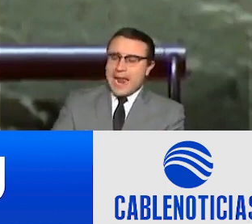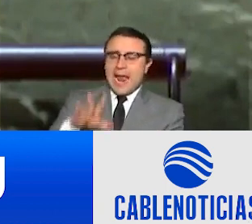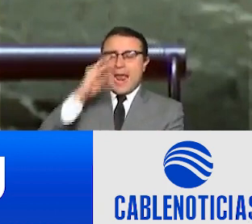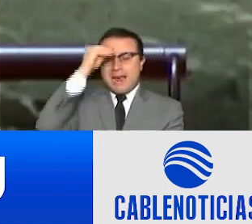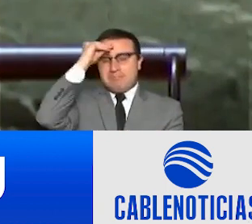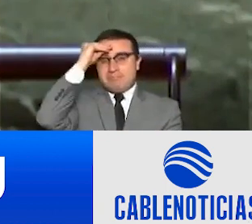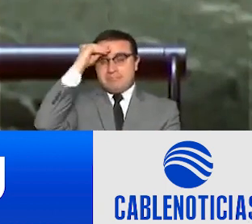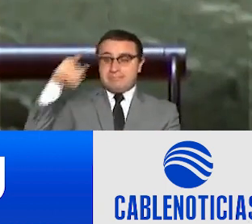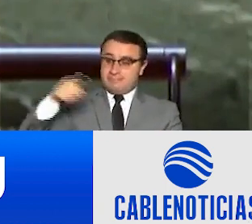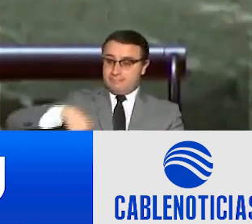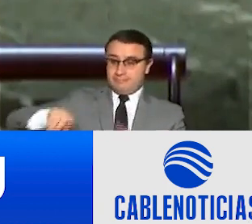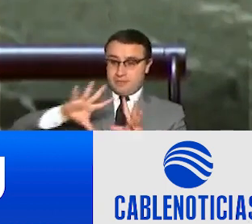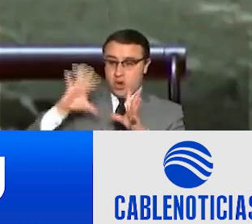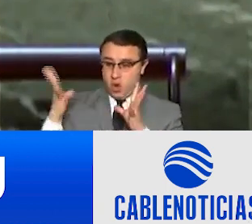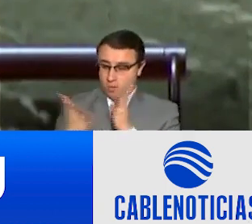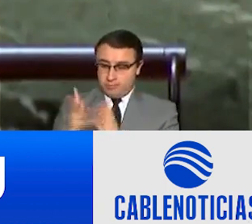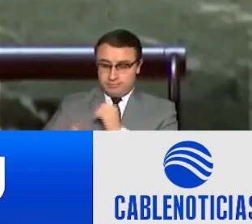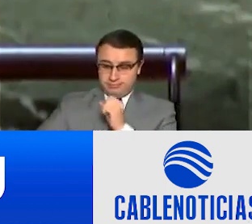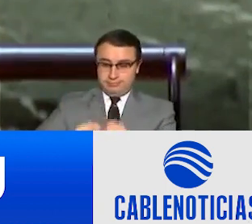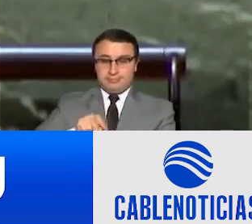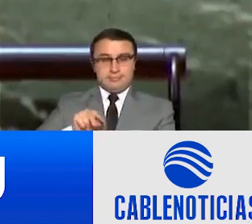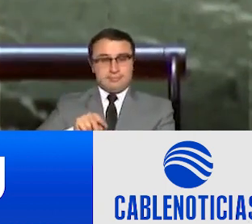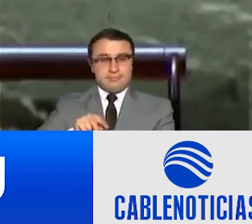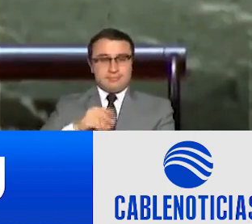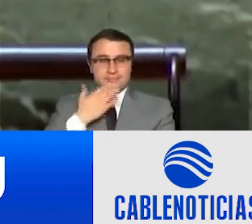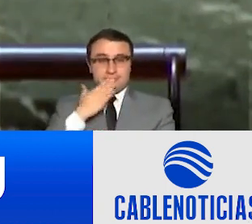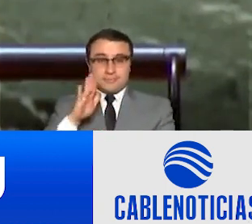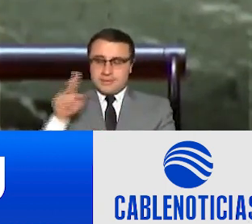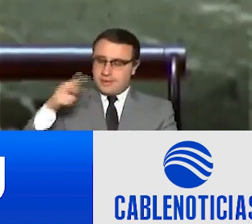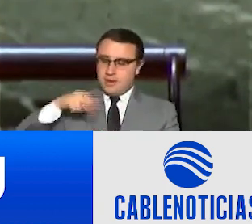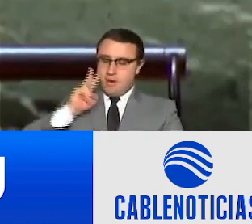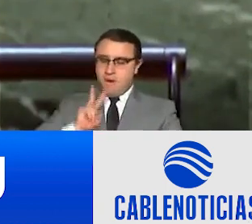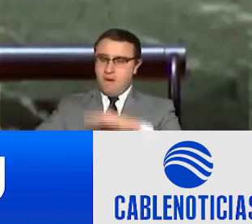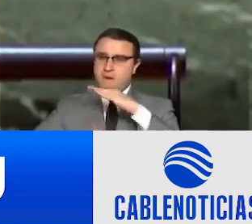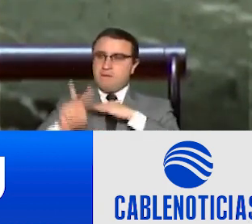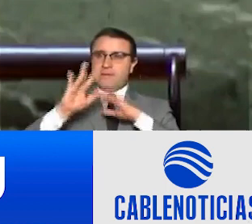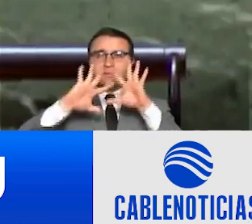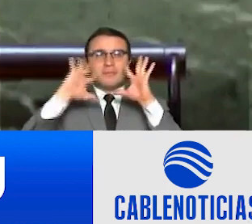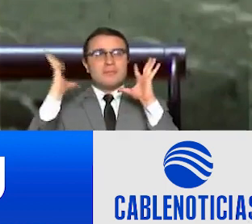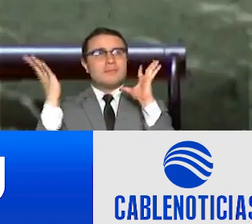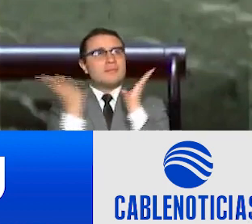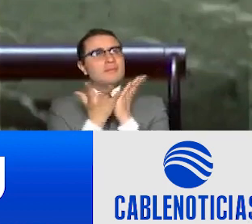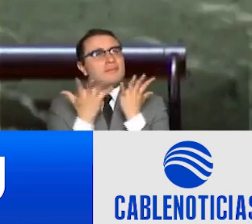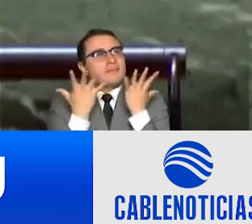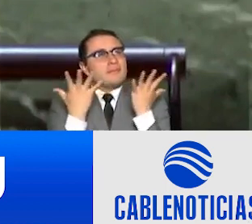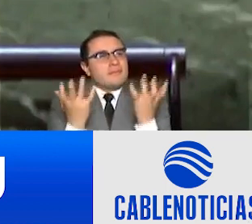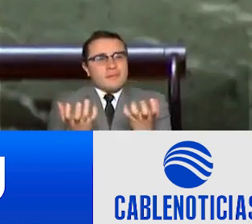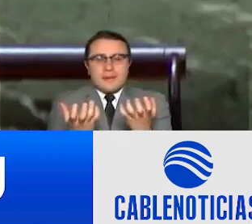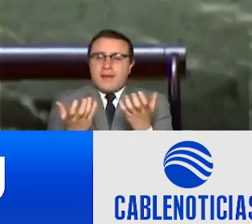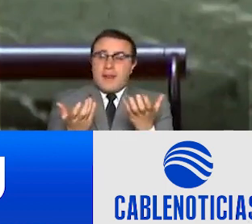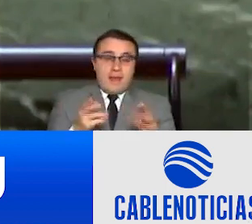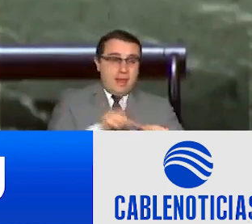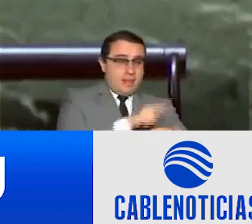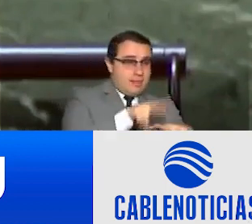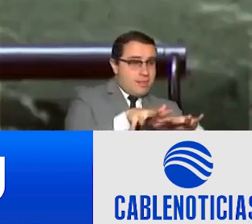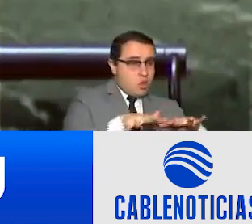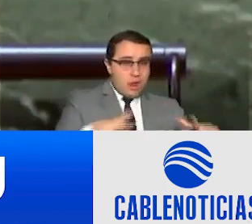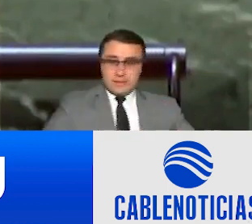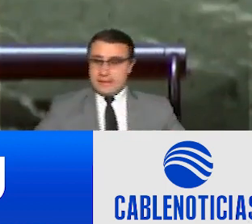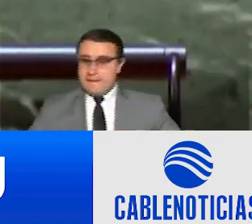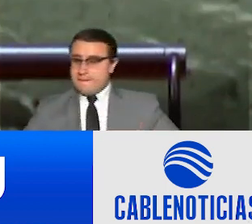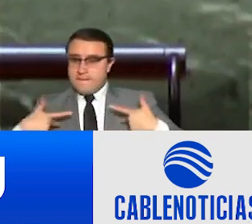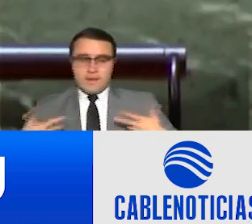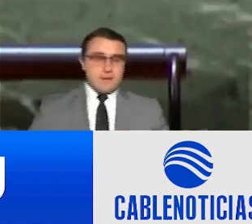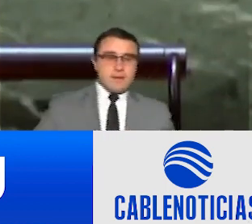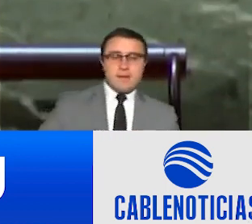su cosmovisión, su deseo de equilibrio permanente con la naturaleza,